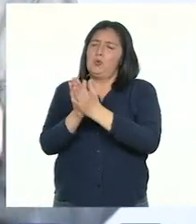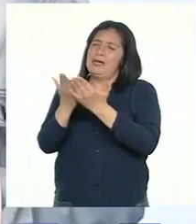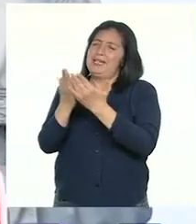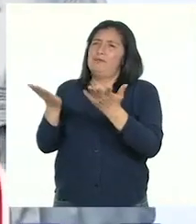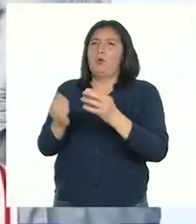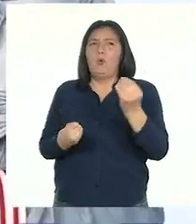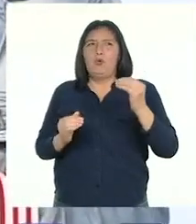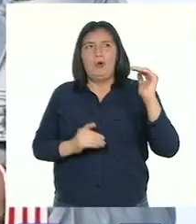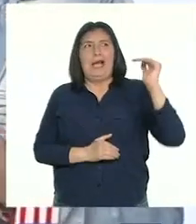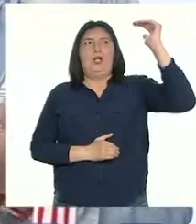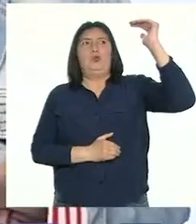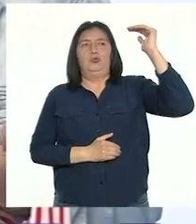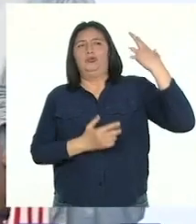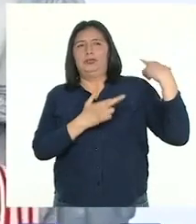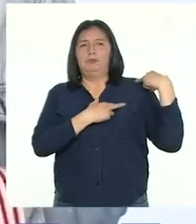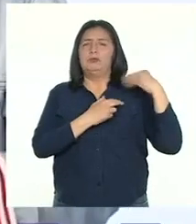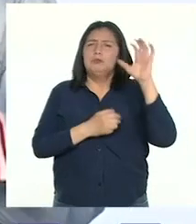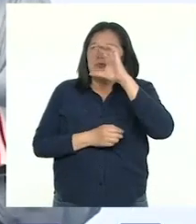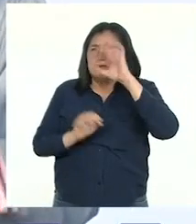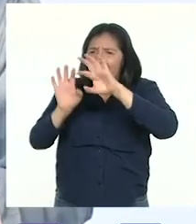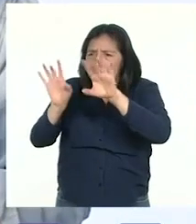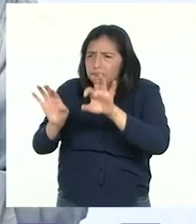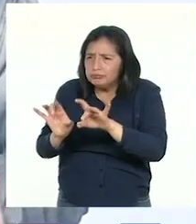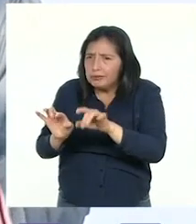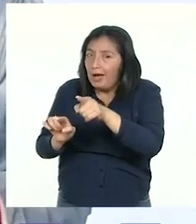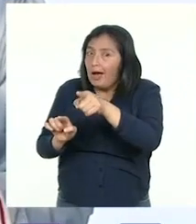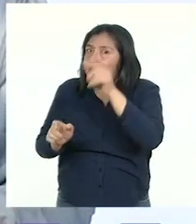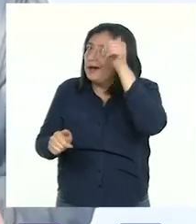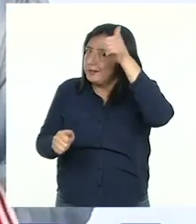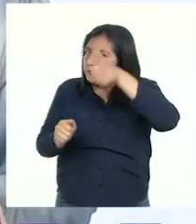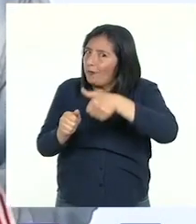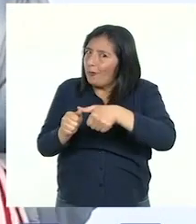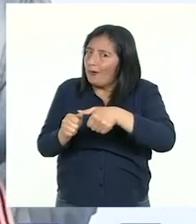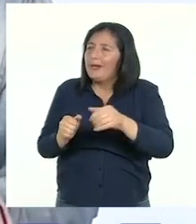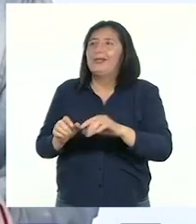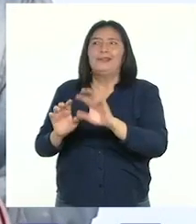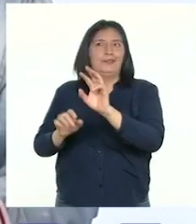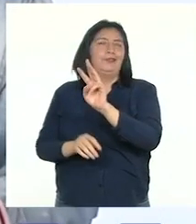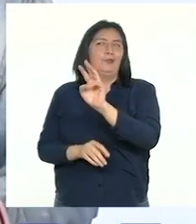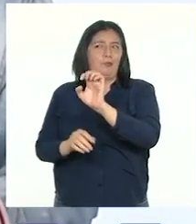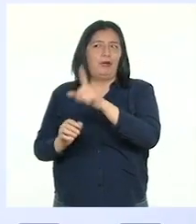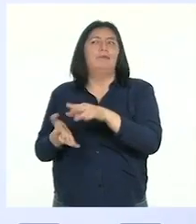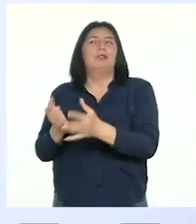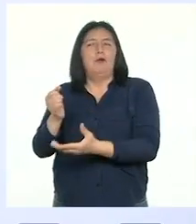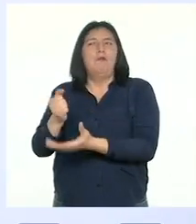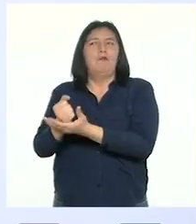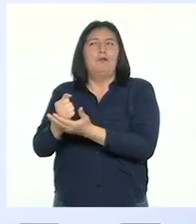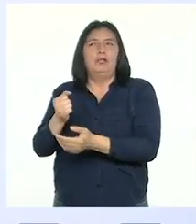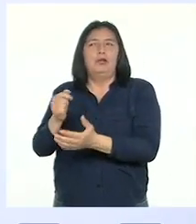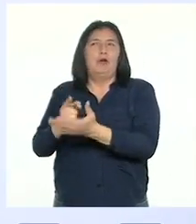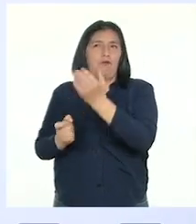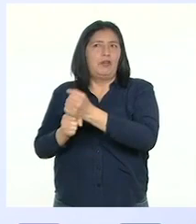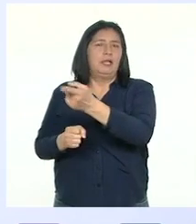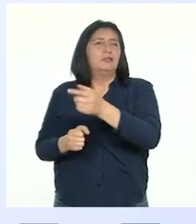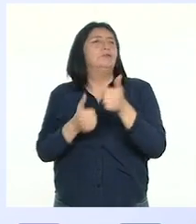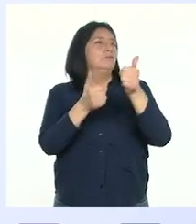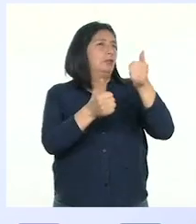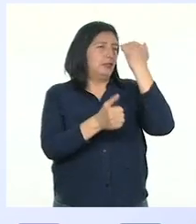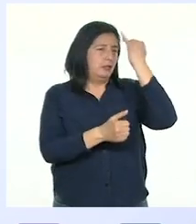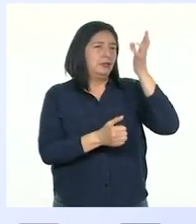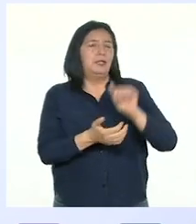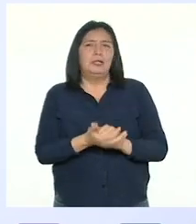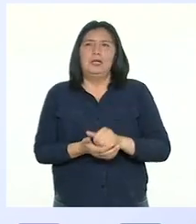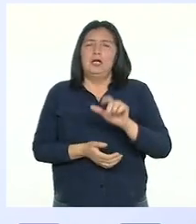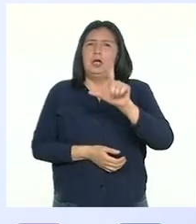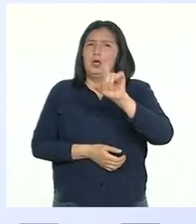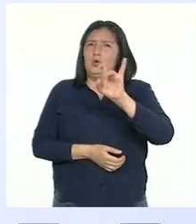ayuda de un adulto responsable buscar en internet. Recuerden que tienen que ser páginas confiables. Buena idea, Patricia.